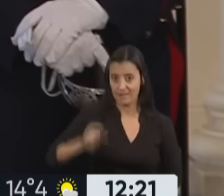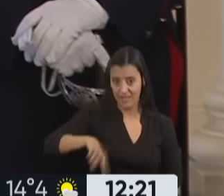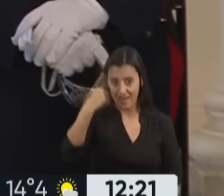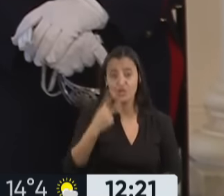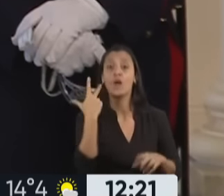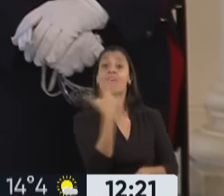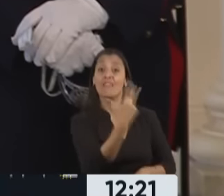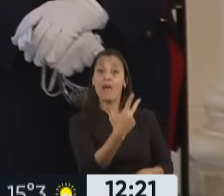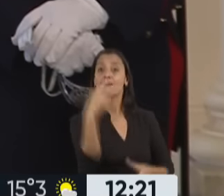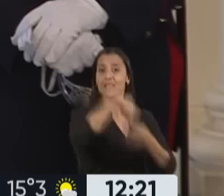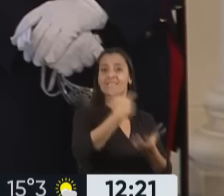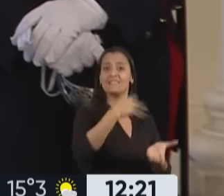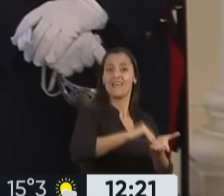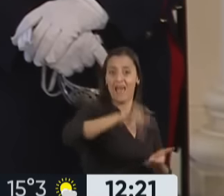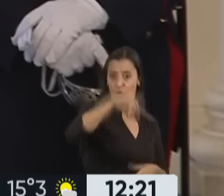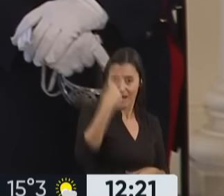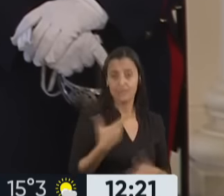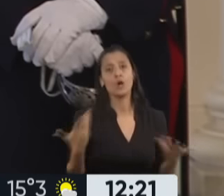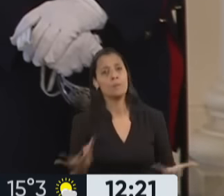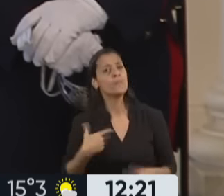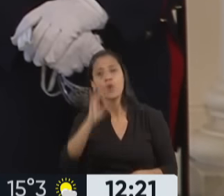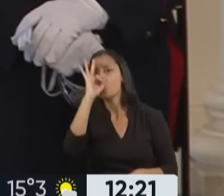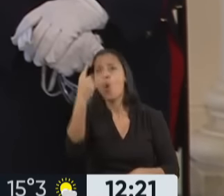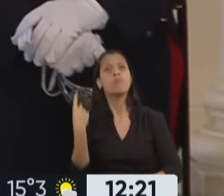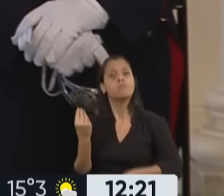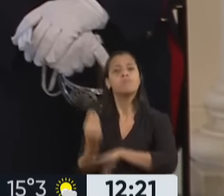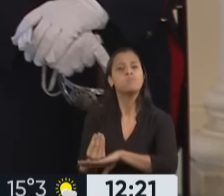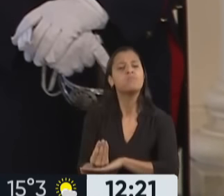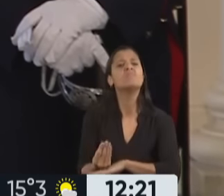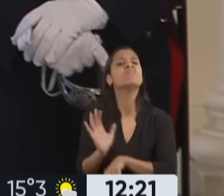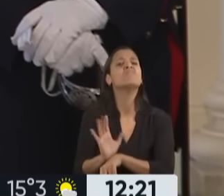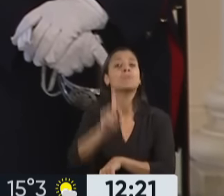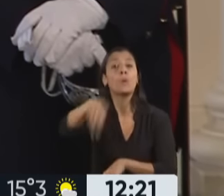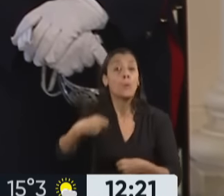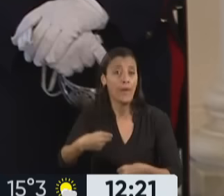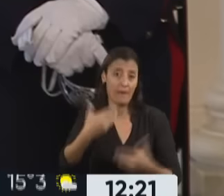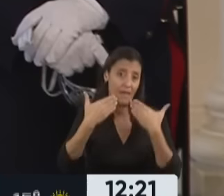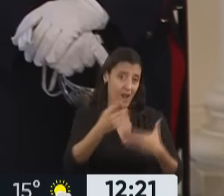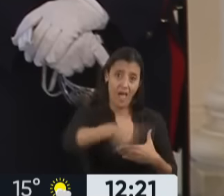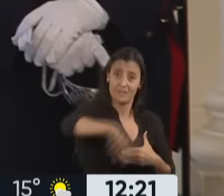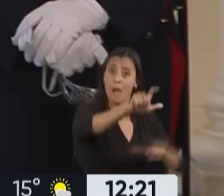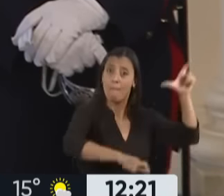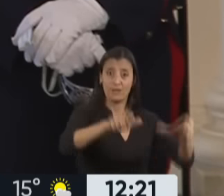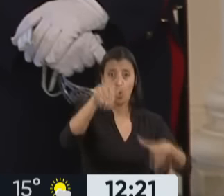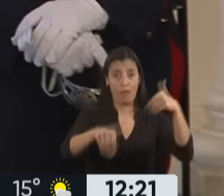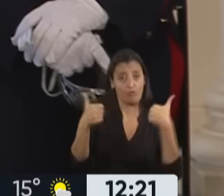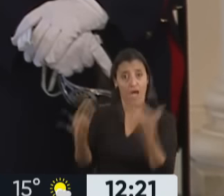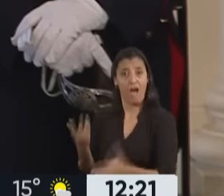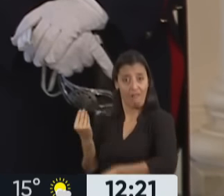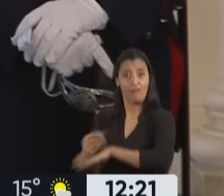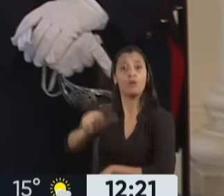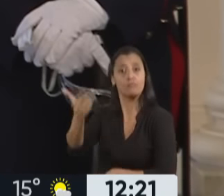como senador nacional. Nunca ocupó un cargo que no haya sido por voluntad del pueblo.